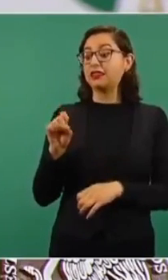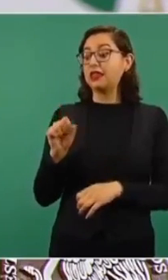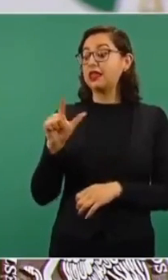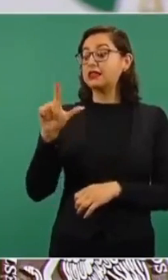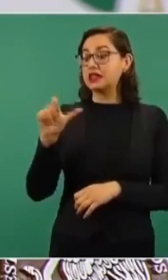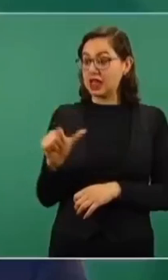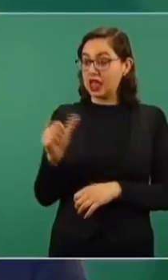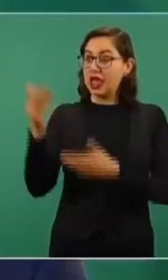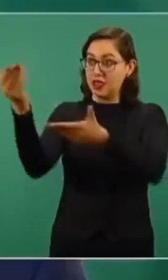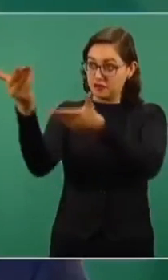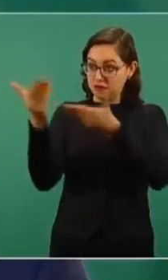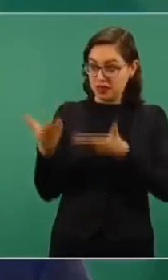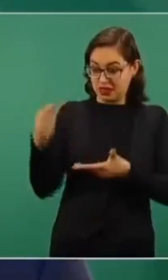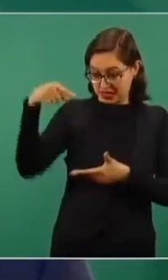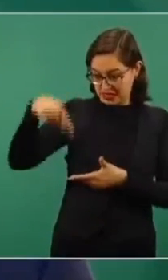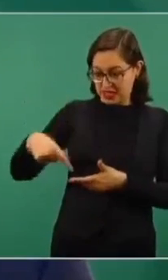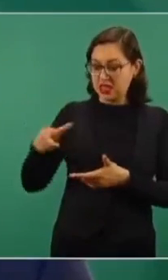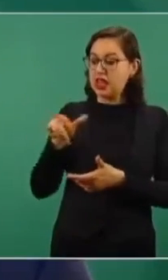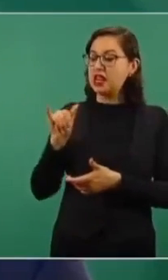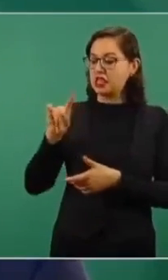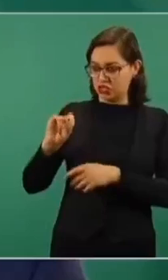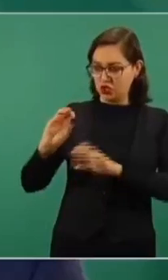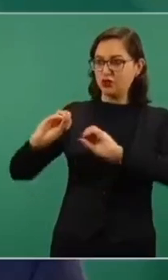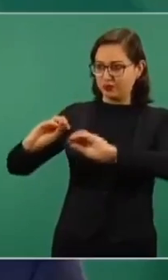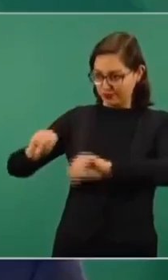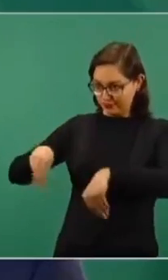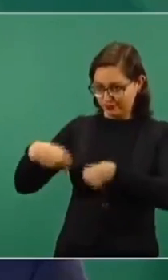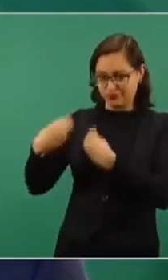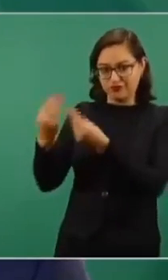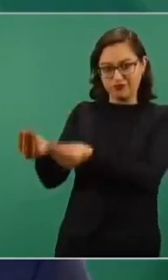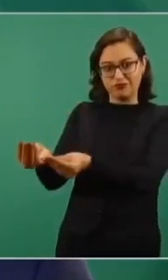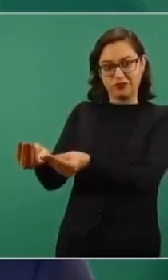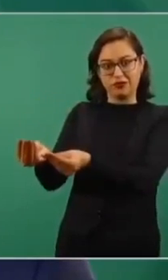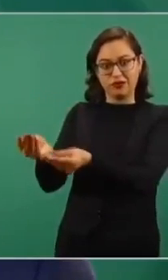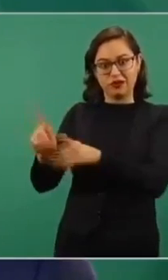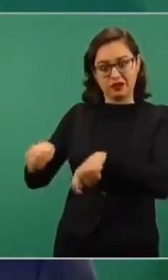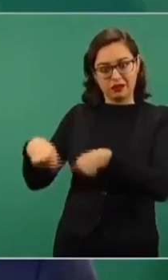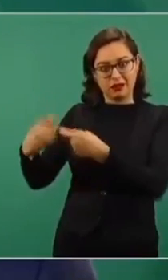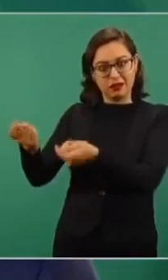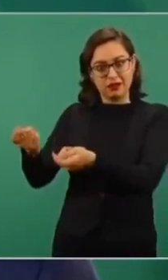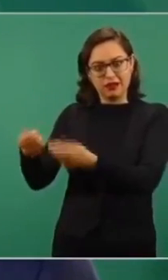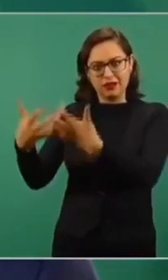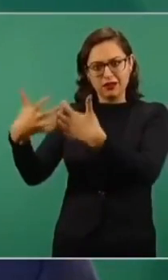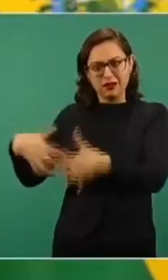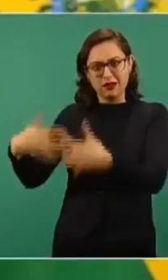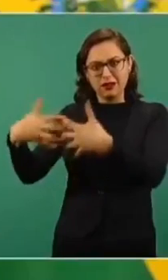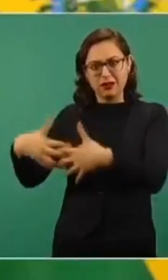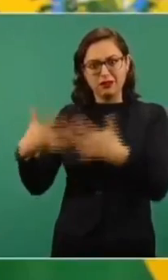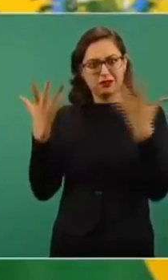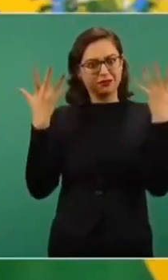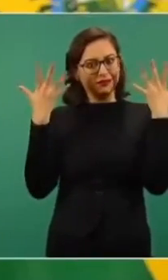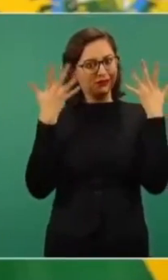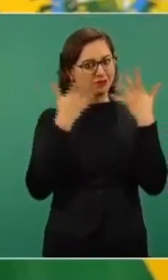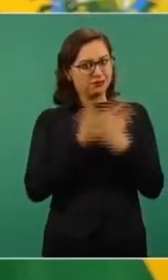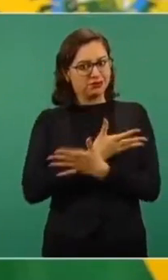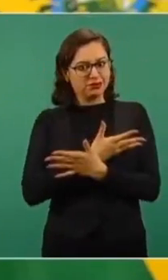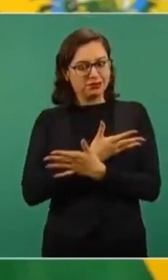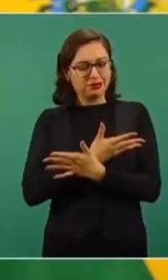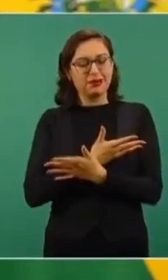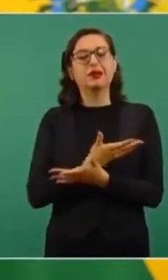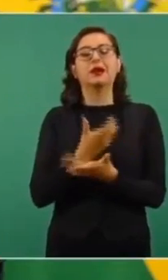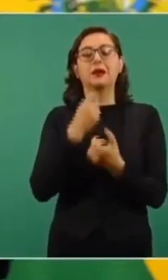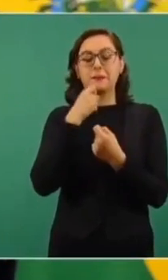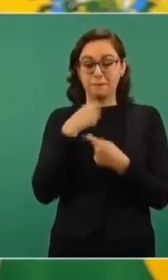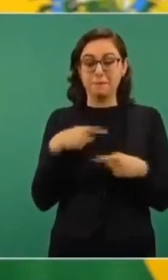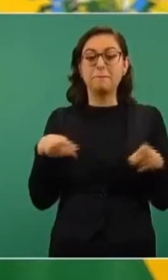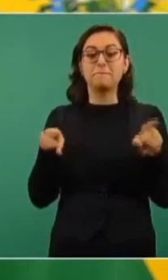a Bolivia a industrializar el litio, ya lo mencionaba. Y a las pocas semanas también se